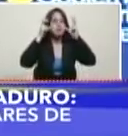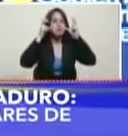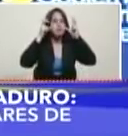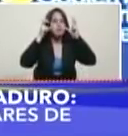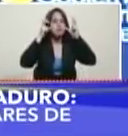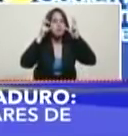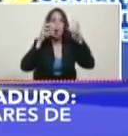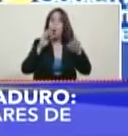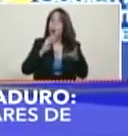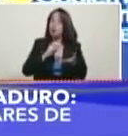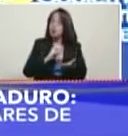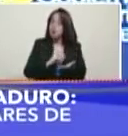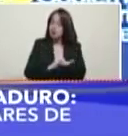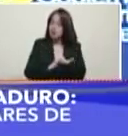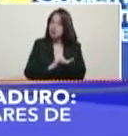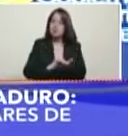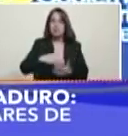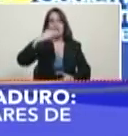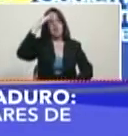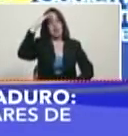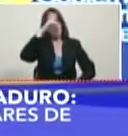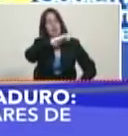Otra vez, general,